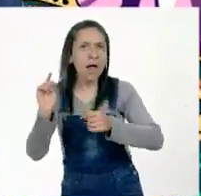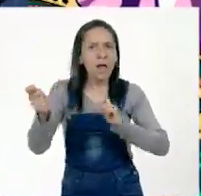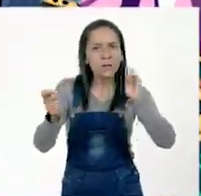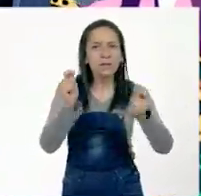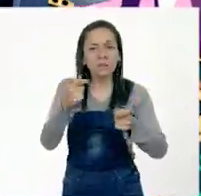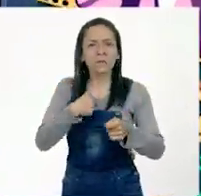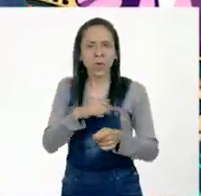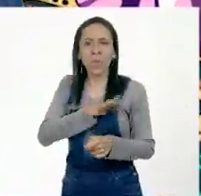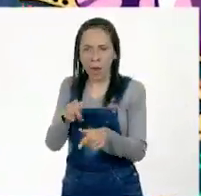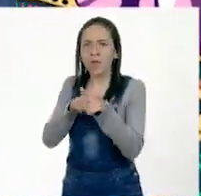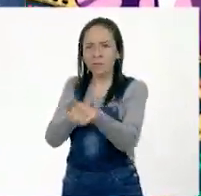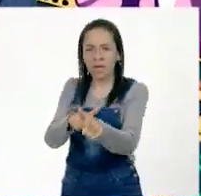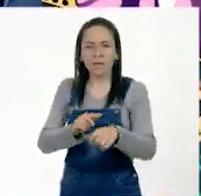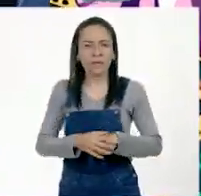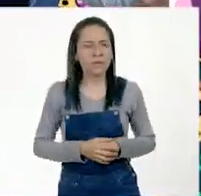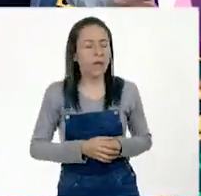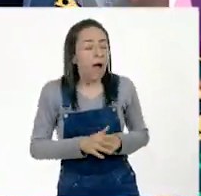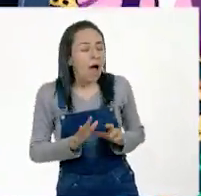¡Ay! Oh.